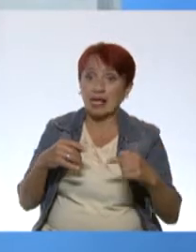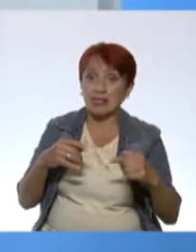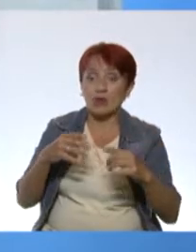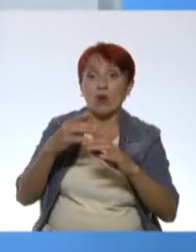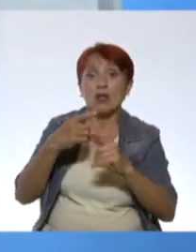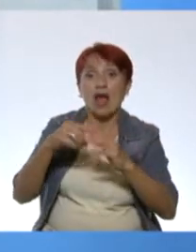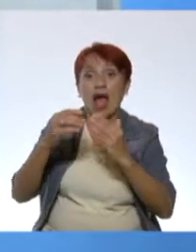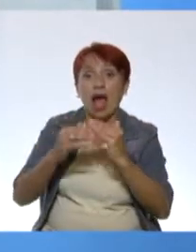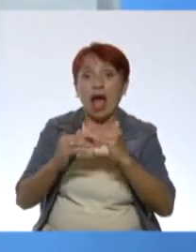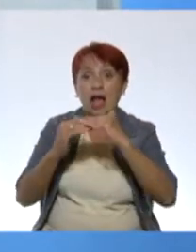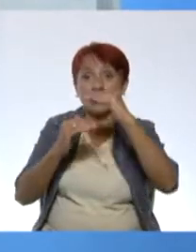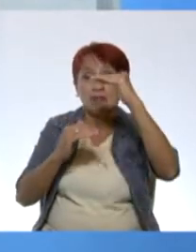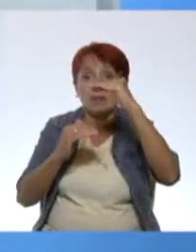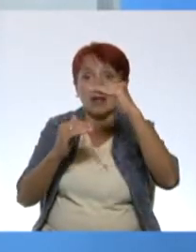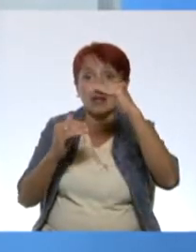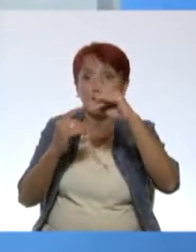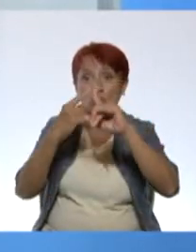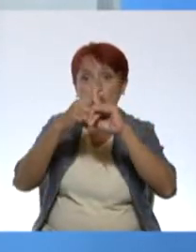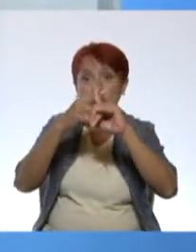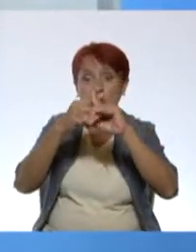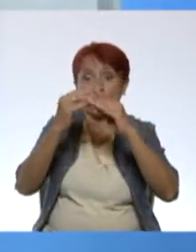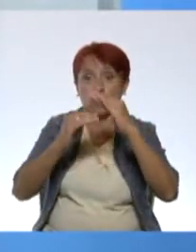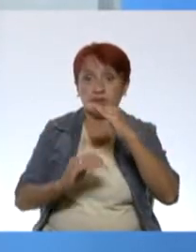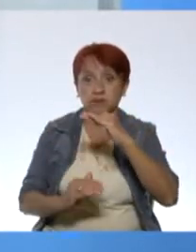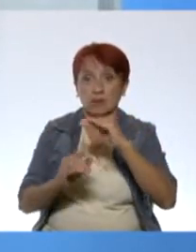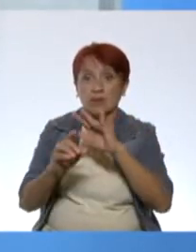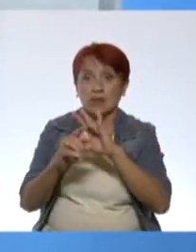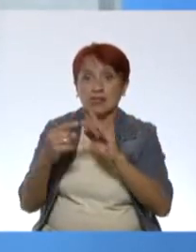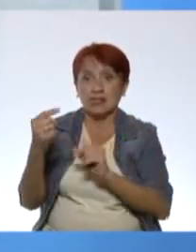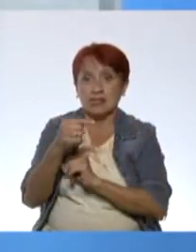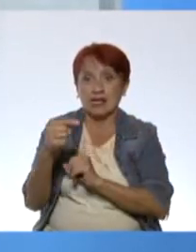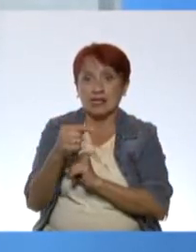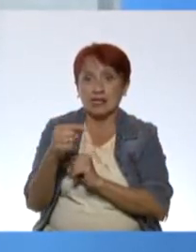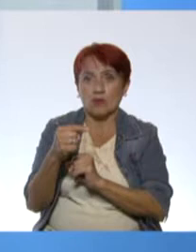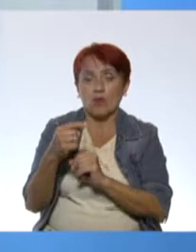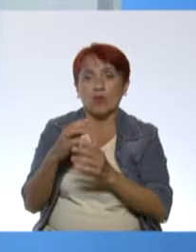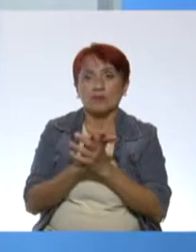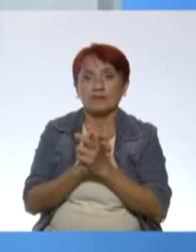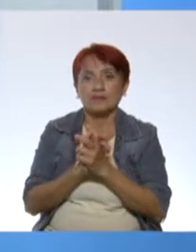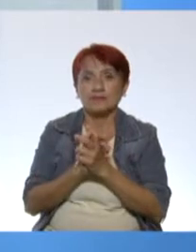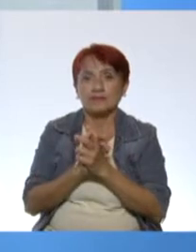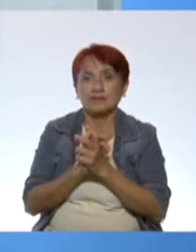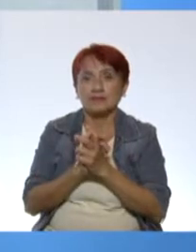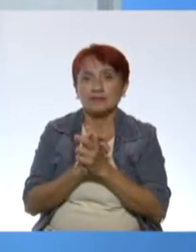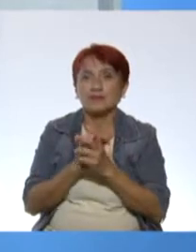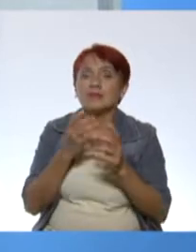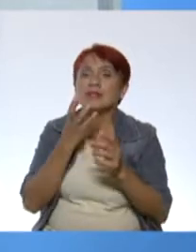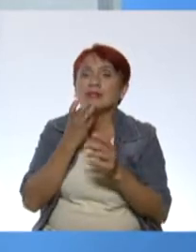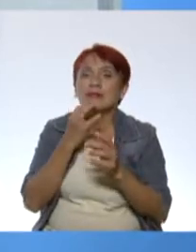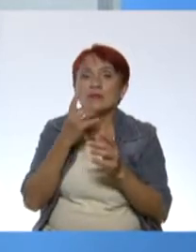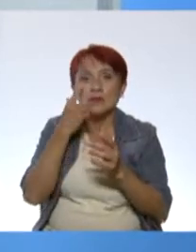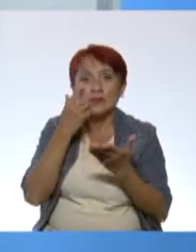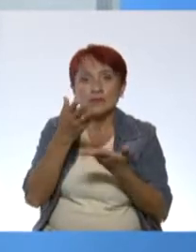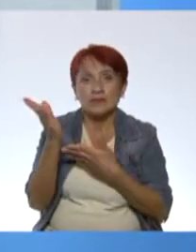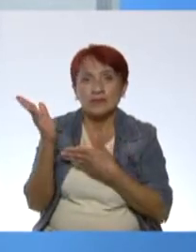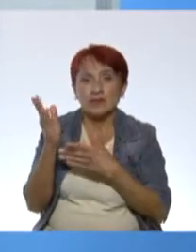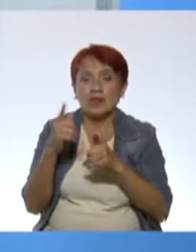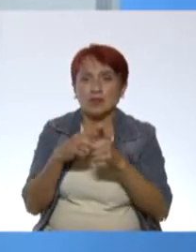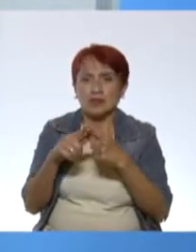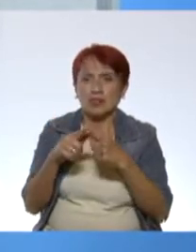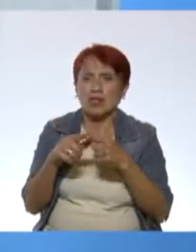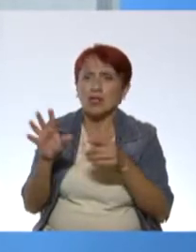estos pares siempre van a ir de X en Y. Si vamos al siguiente ejemplo, nos